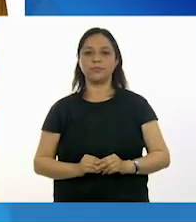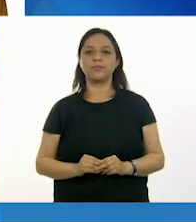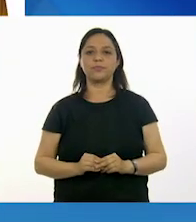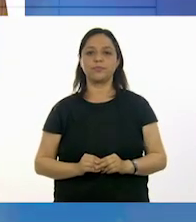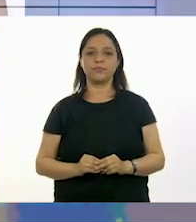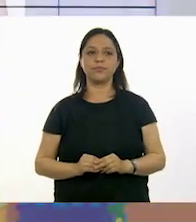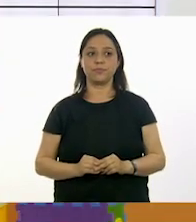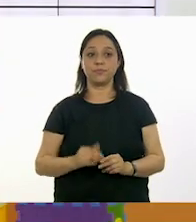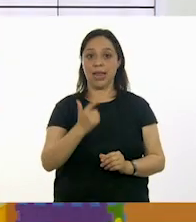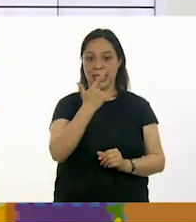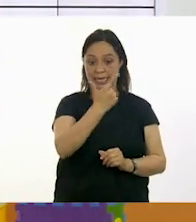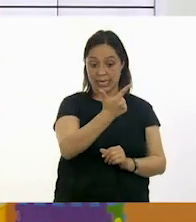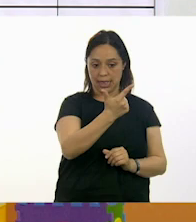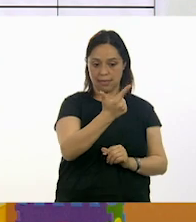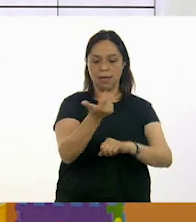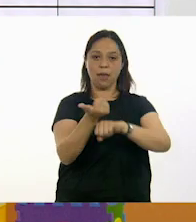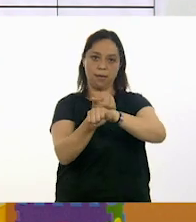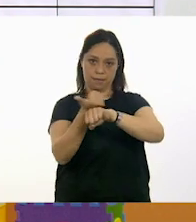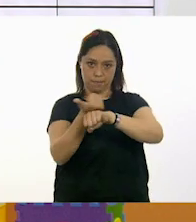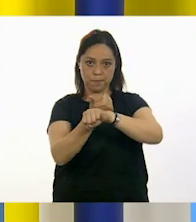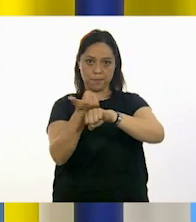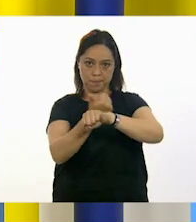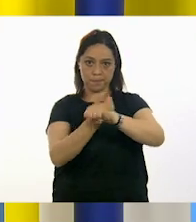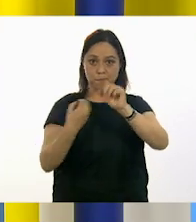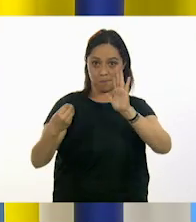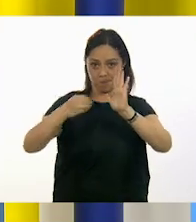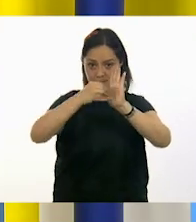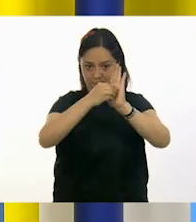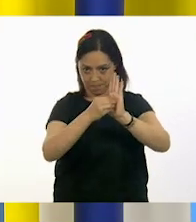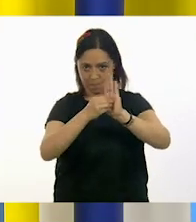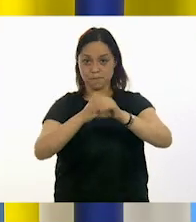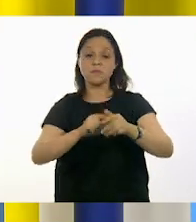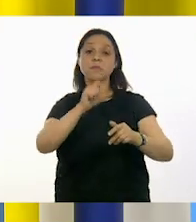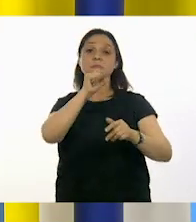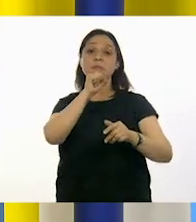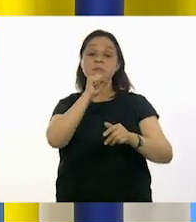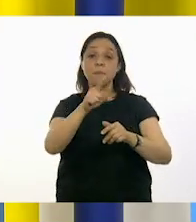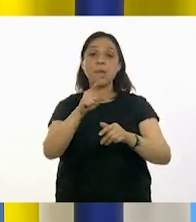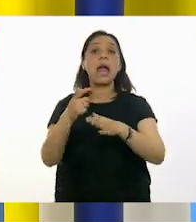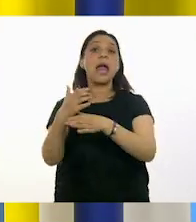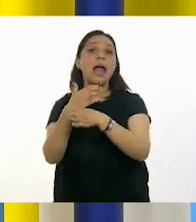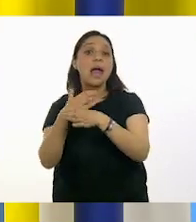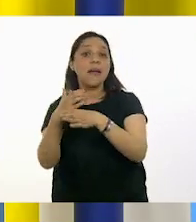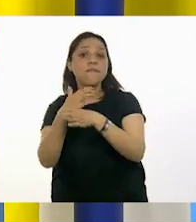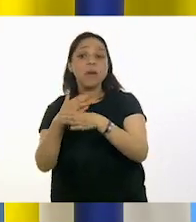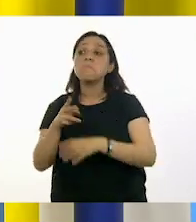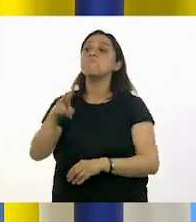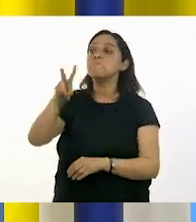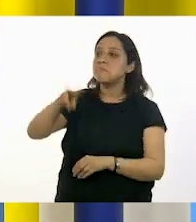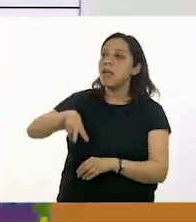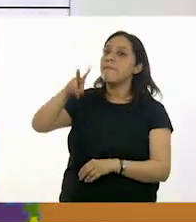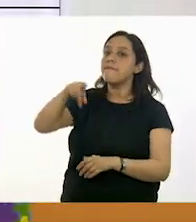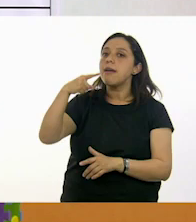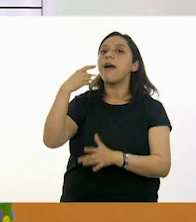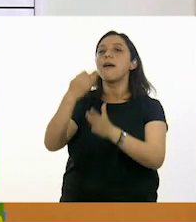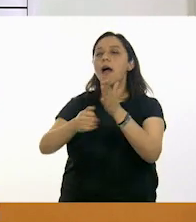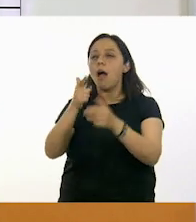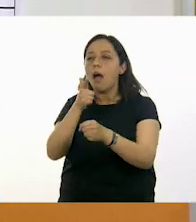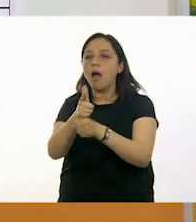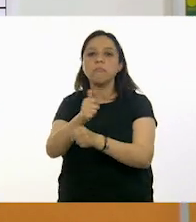7 amarillo. Y dice, muy bien, también nos hace falta en el color café, el número 7. Ah, cierto, no lo había